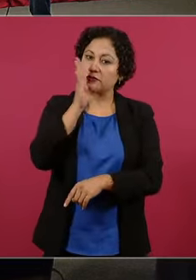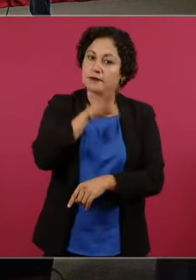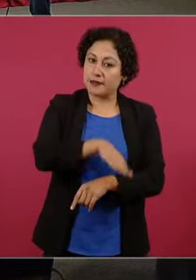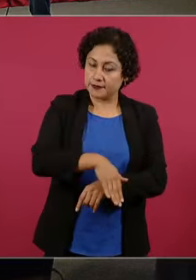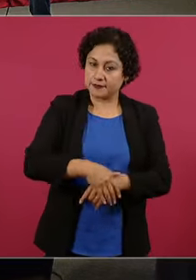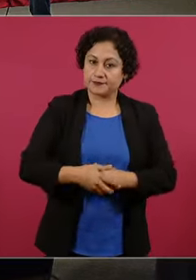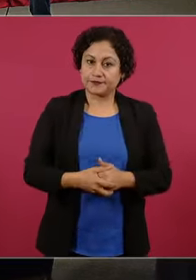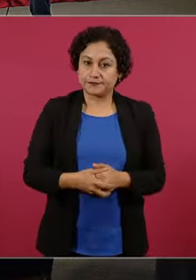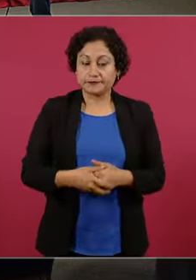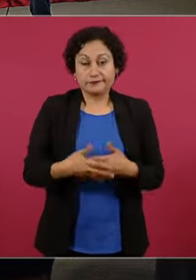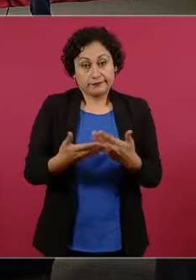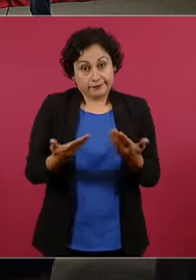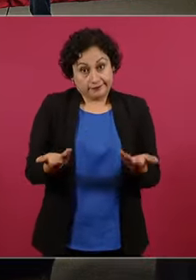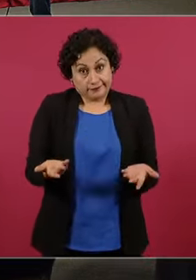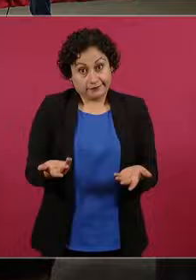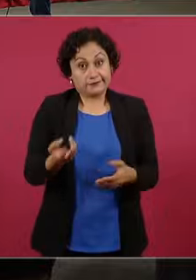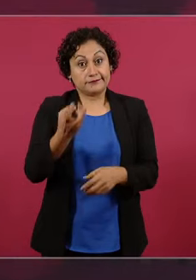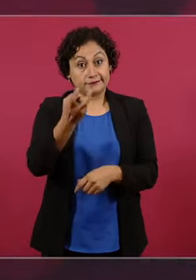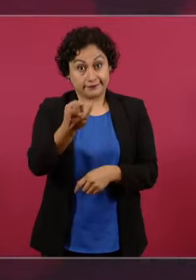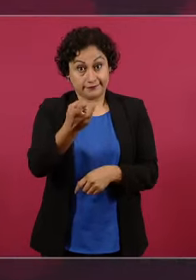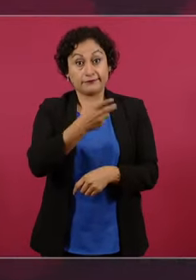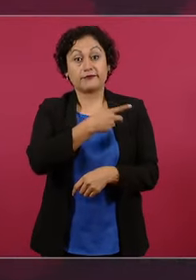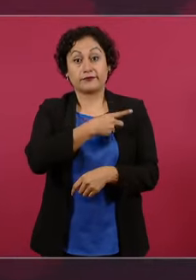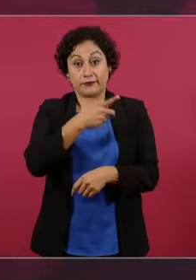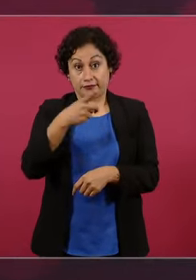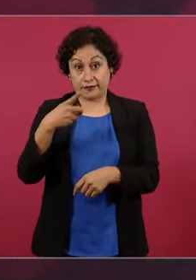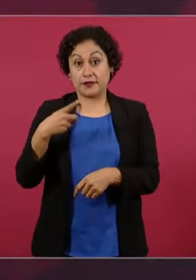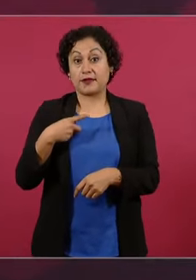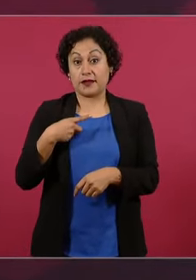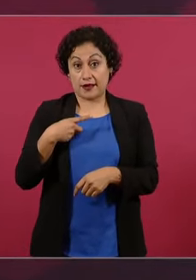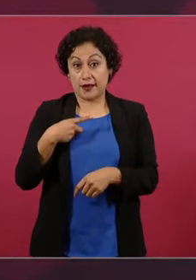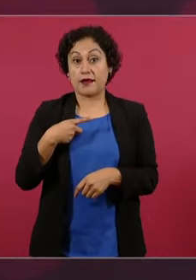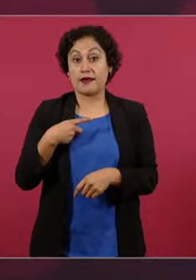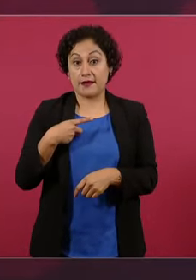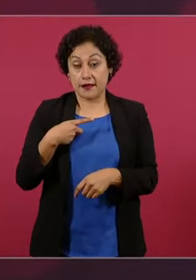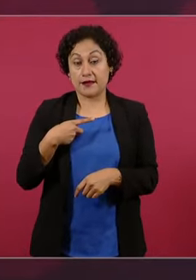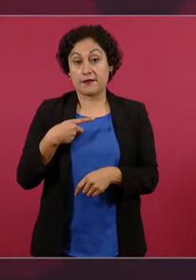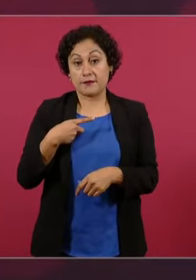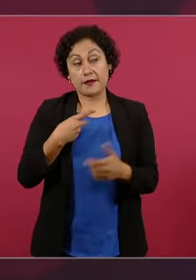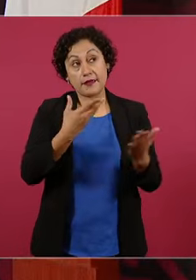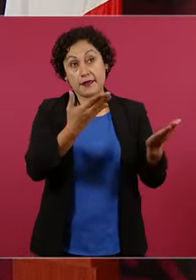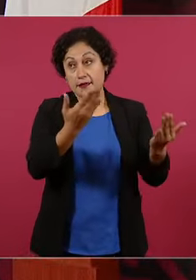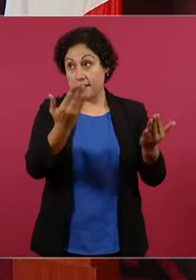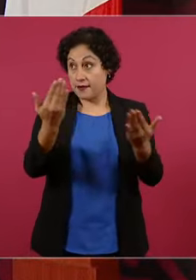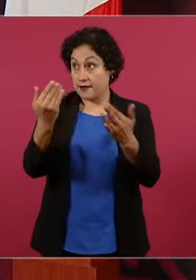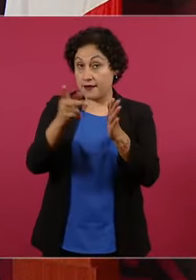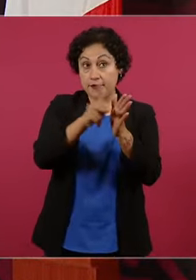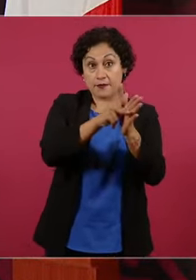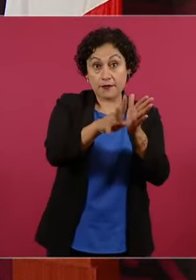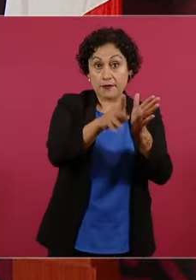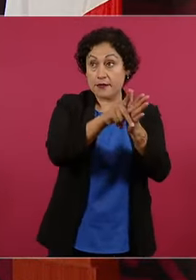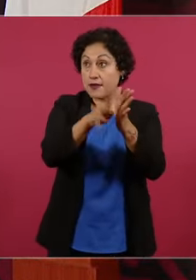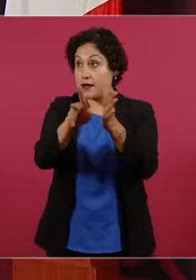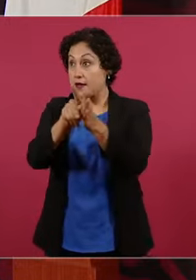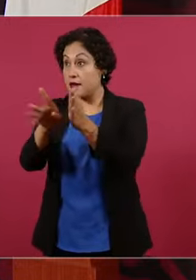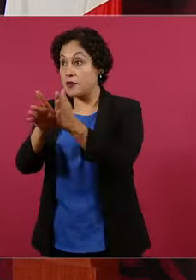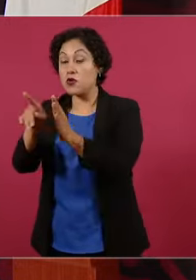Sería muy bueno que transparentaran los periódicos, las estaciones de radio, de televisión,